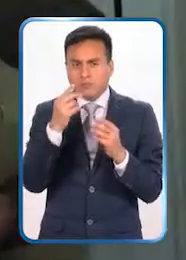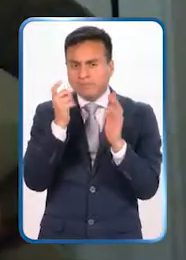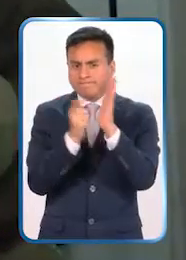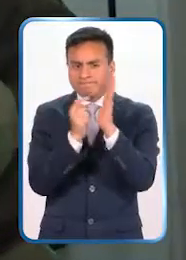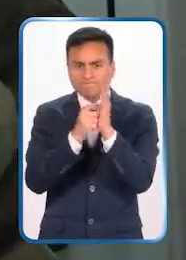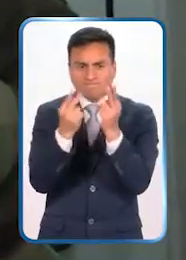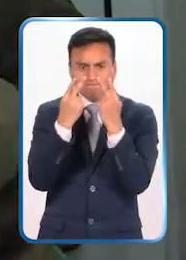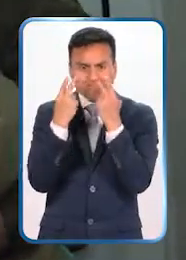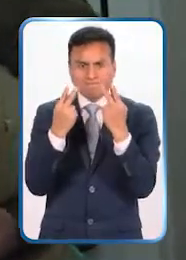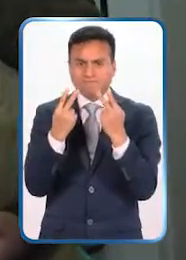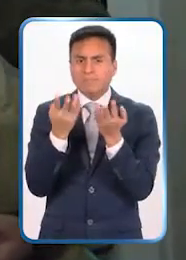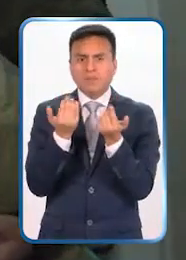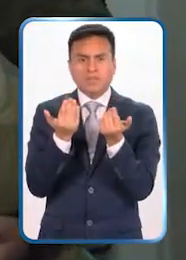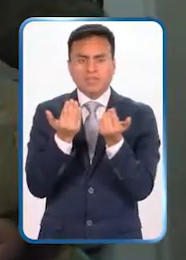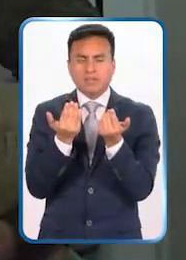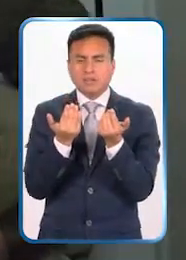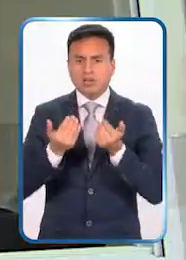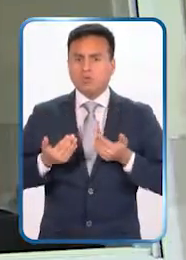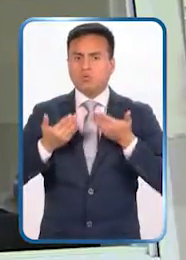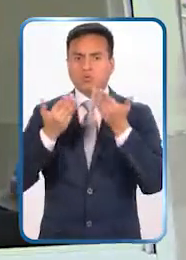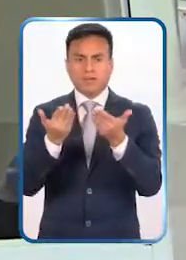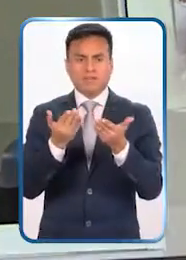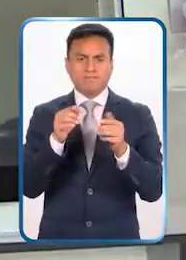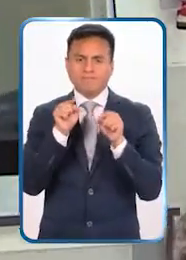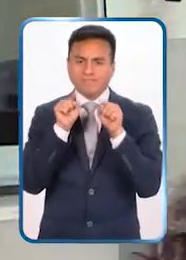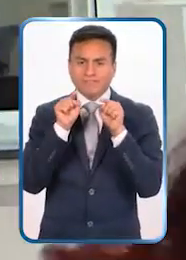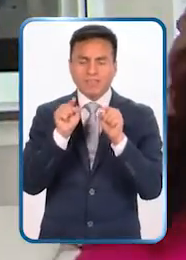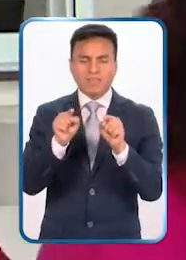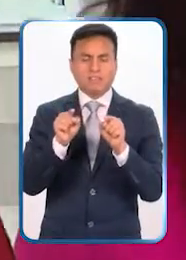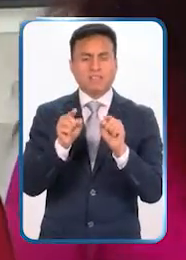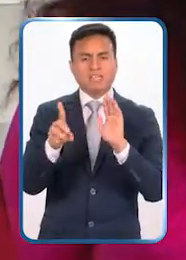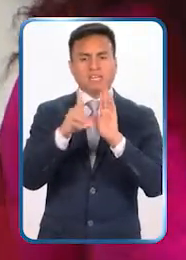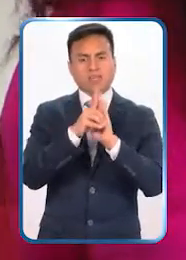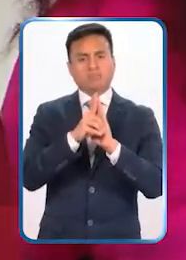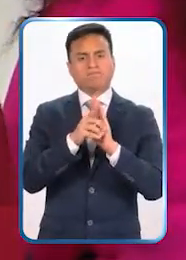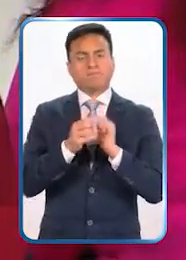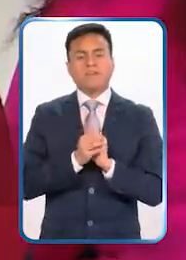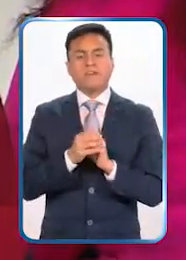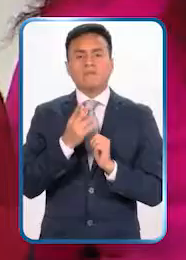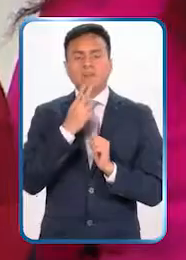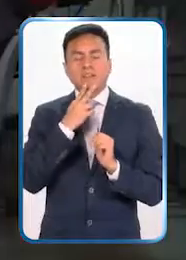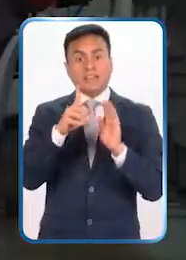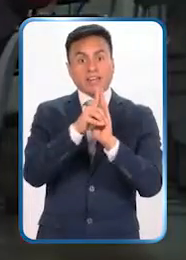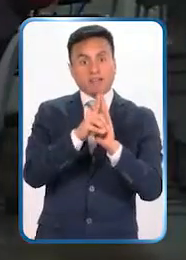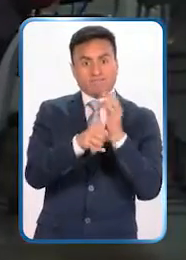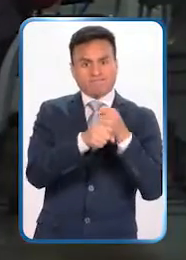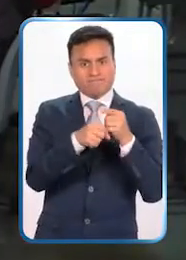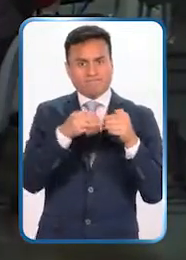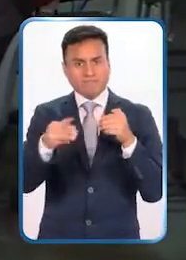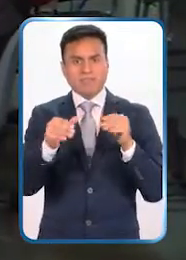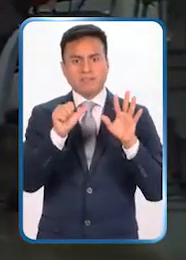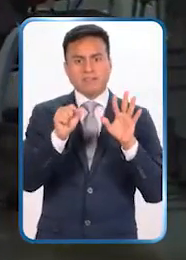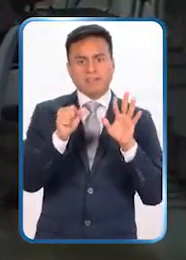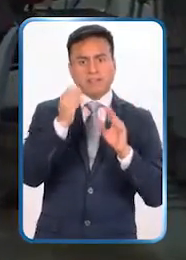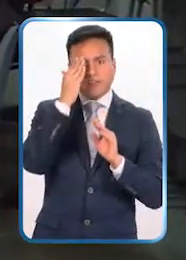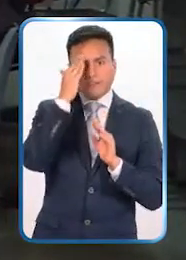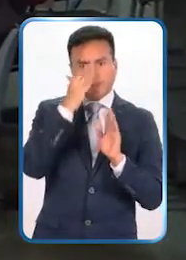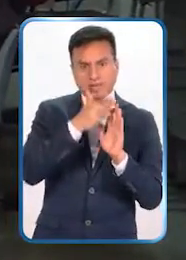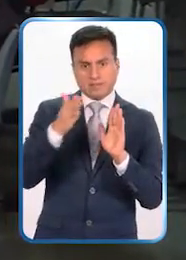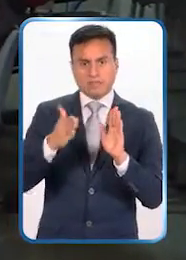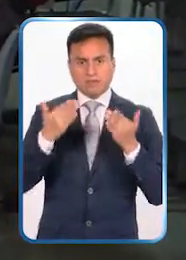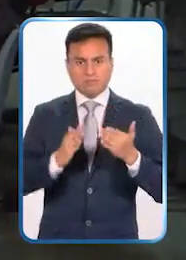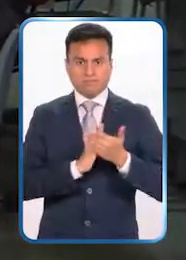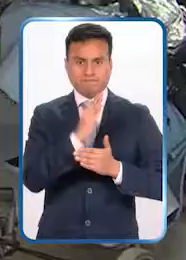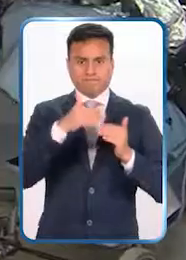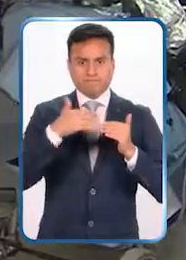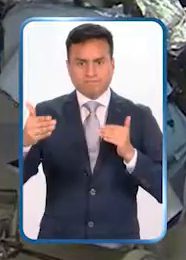los indicadores que ameritan contar con este decreto. La vigencia de este decreto va a ser por 60 días